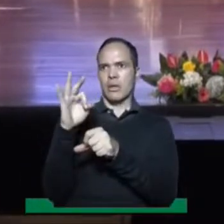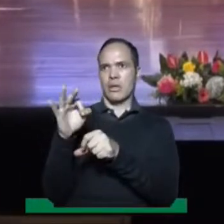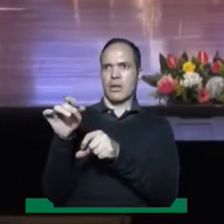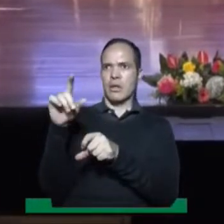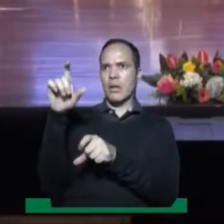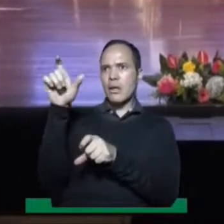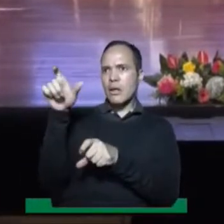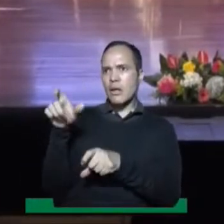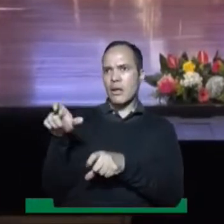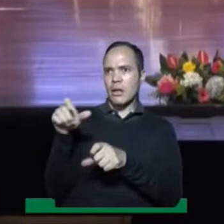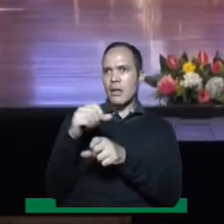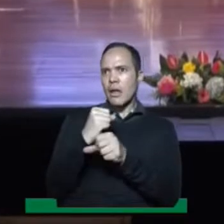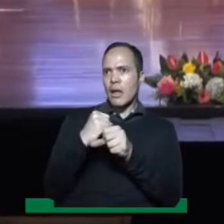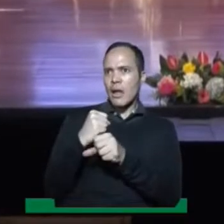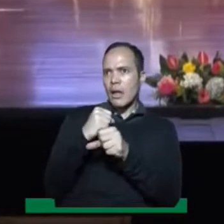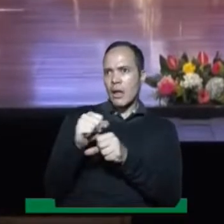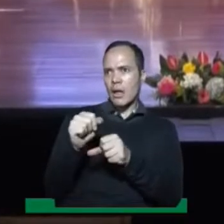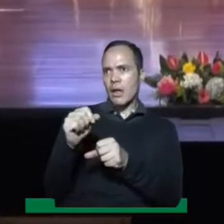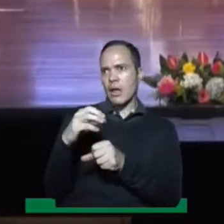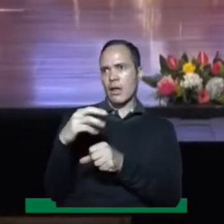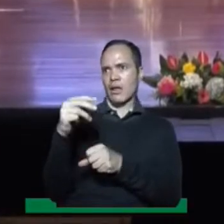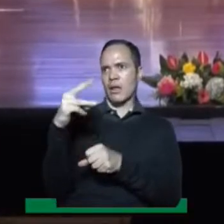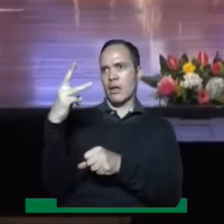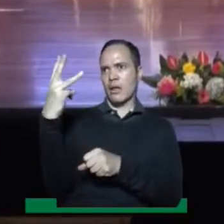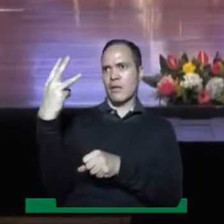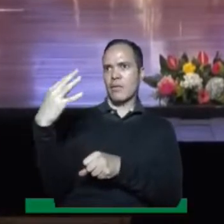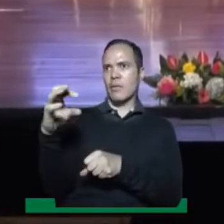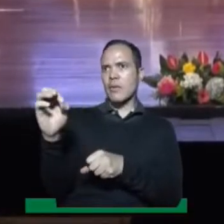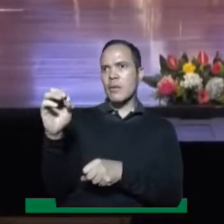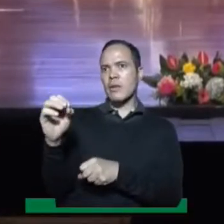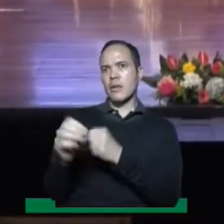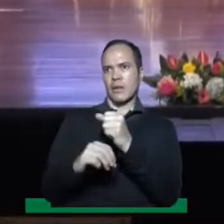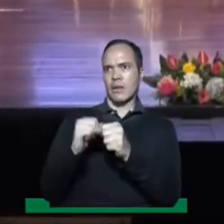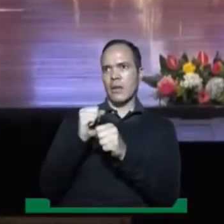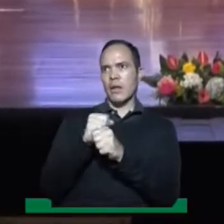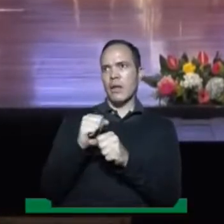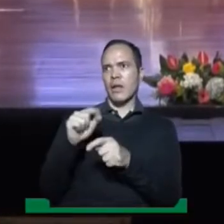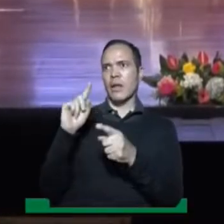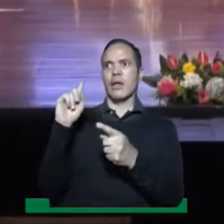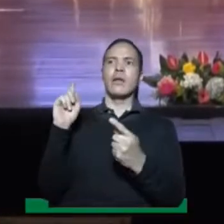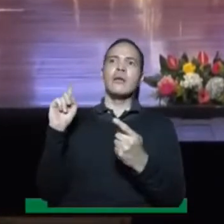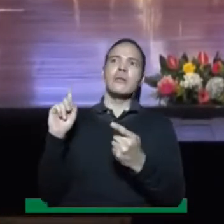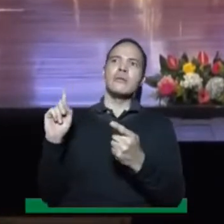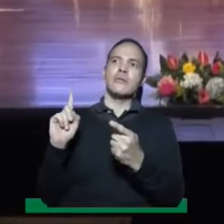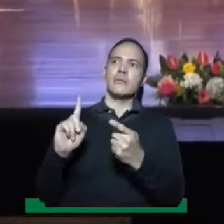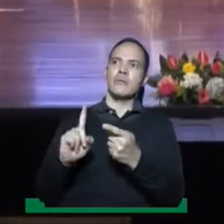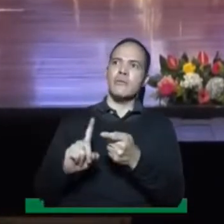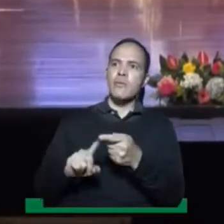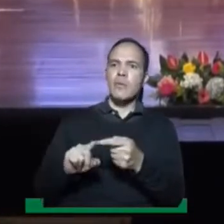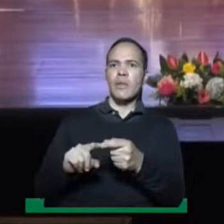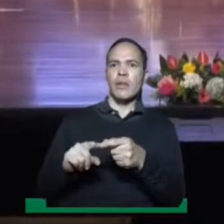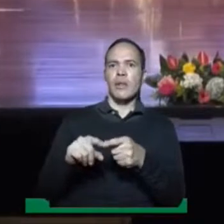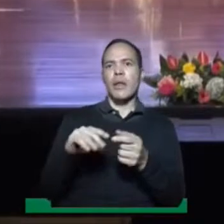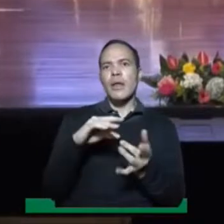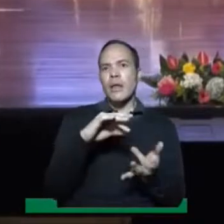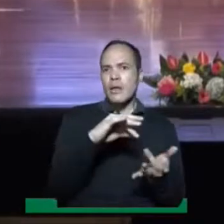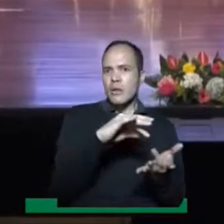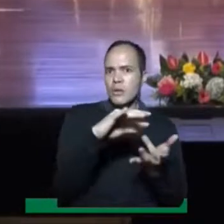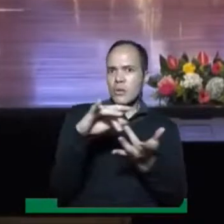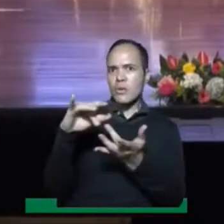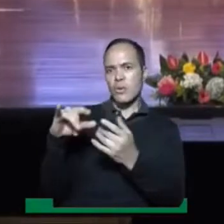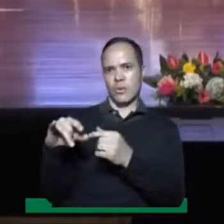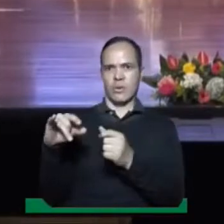hace cinco años viene con su emprendimiento sep y trabajando alrededor de turismo social en la comuna